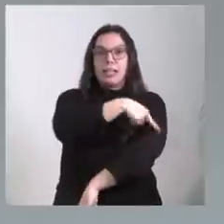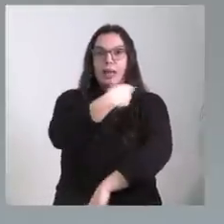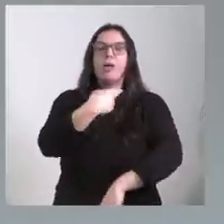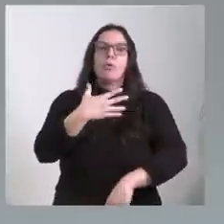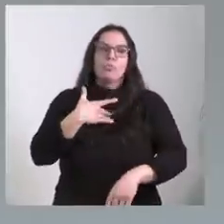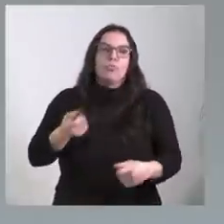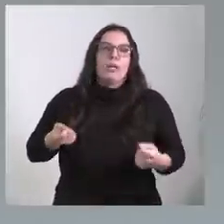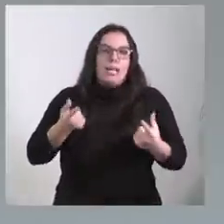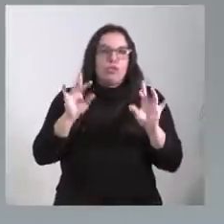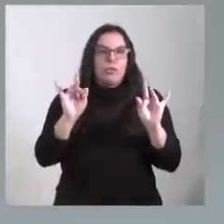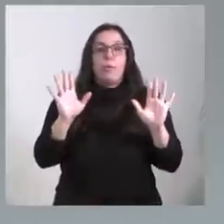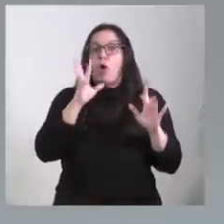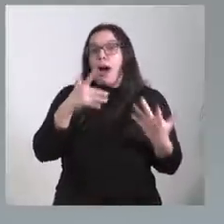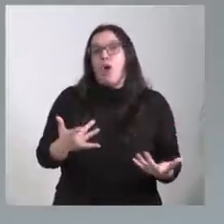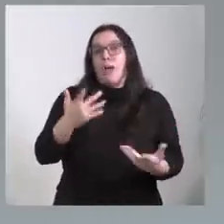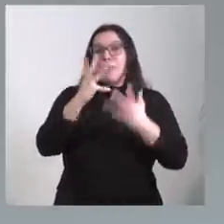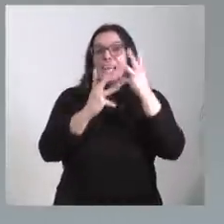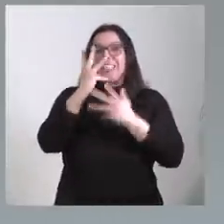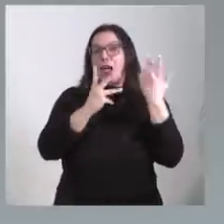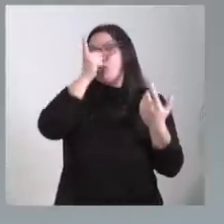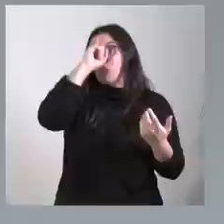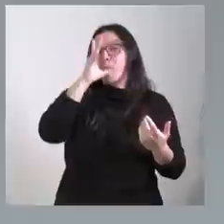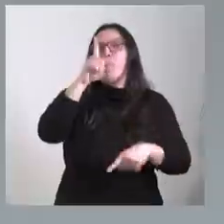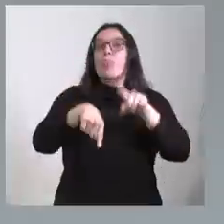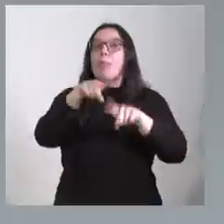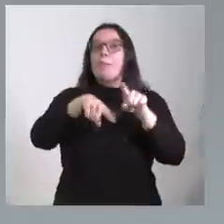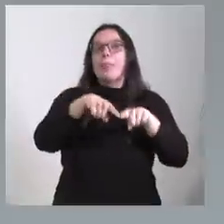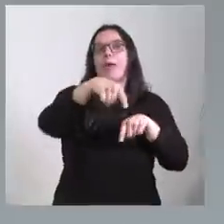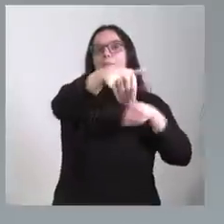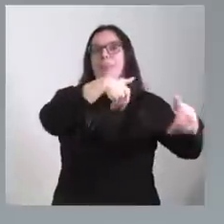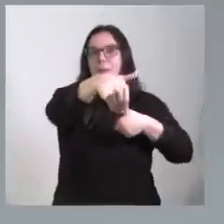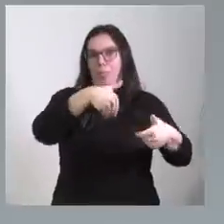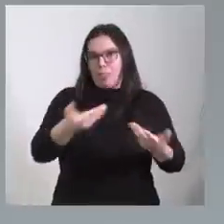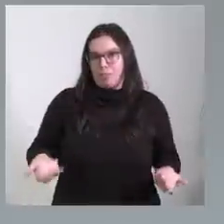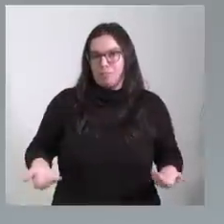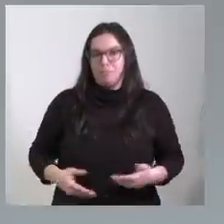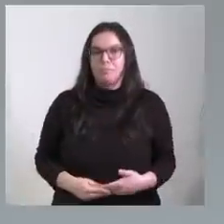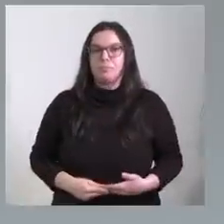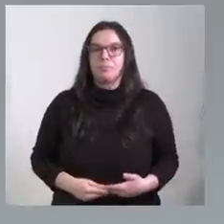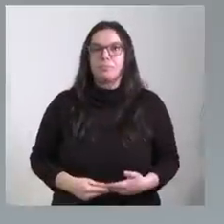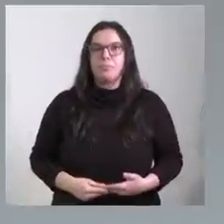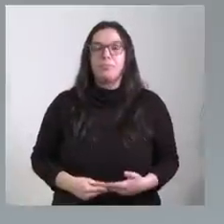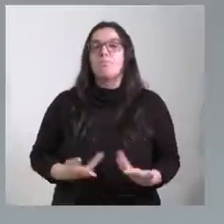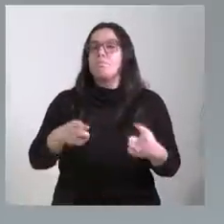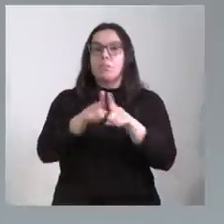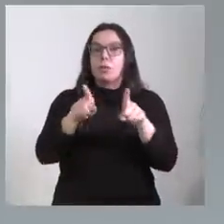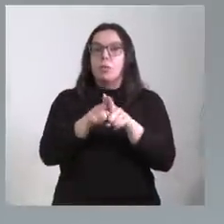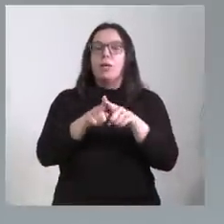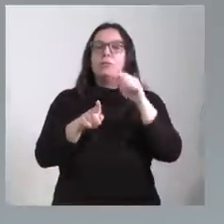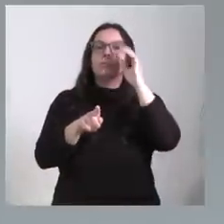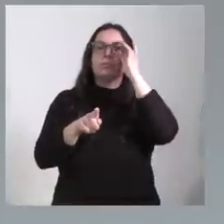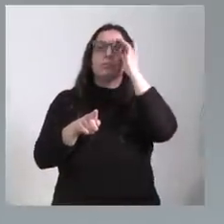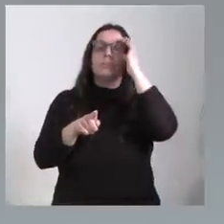un coste económico pero ahora no es fácil de cuantificar porque lógicamente va a depender de la utilización de este servicio en todo caso estamos hablando